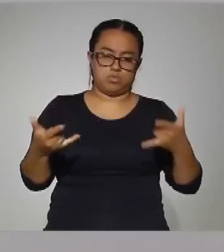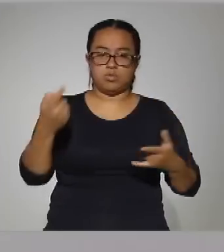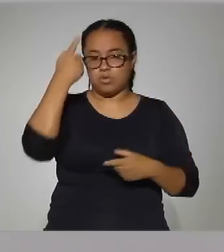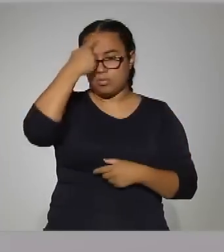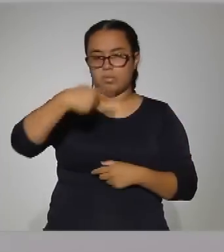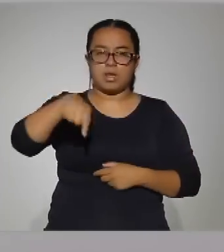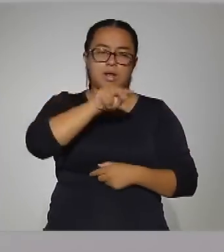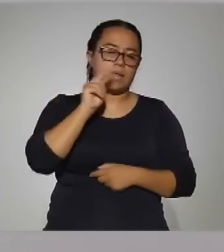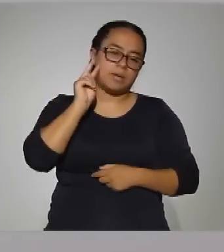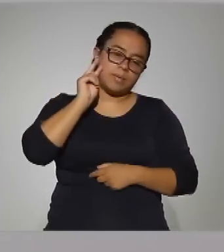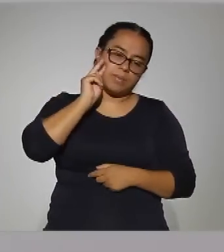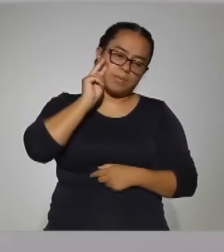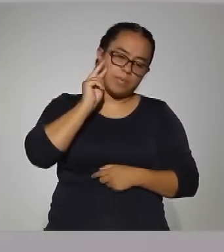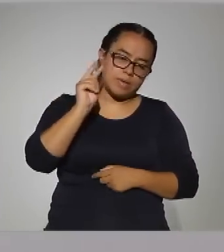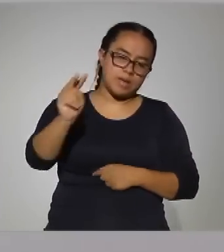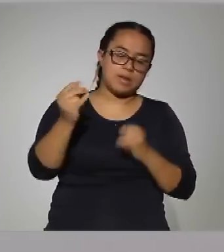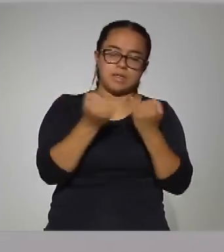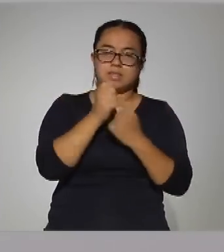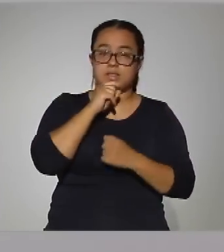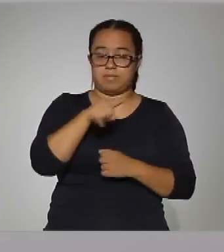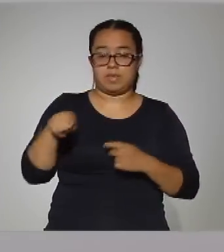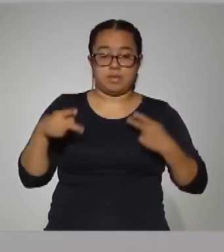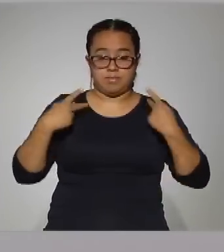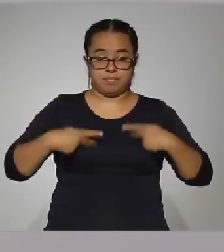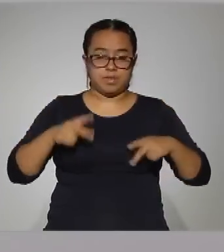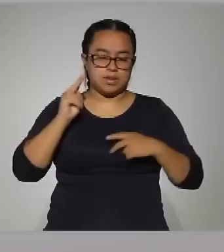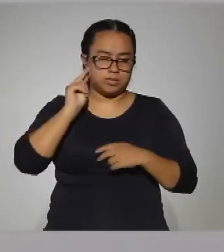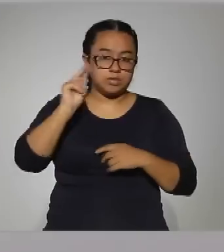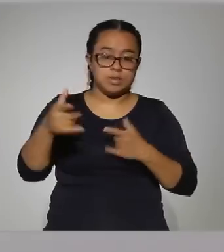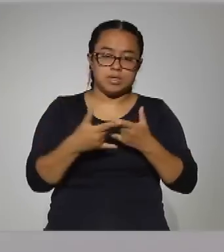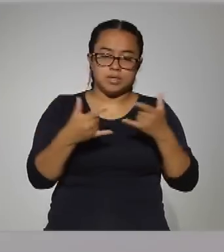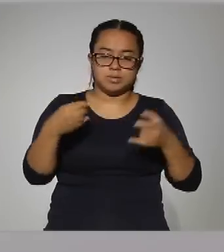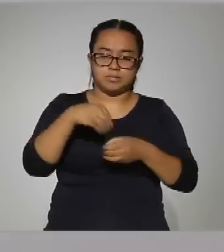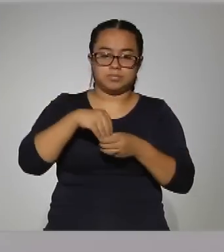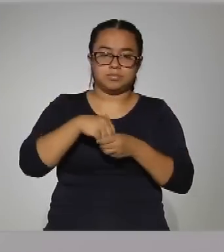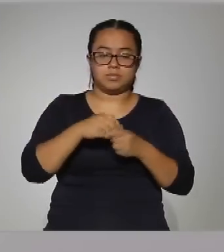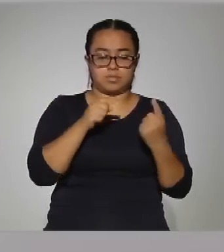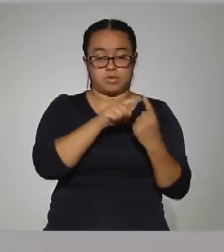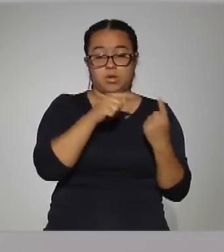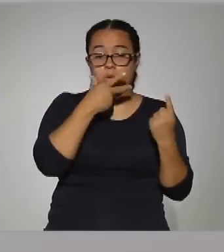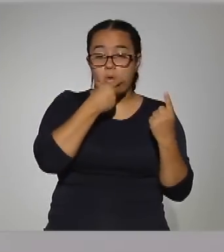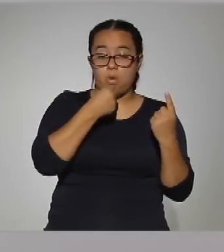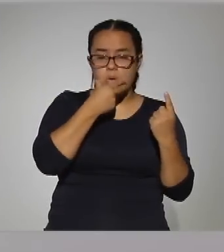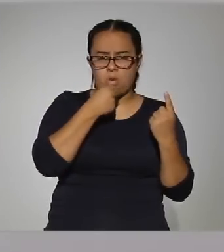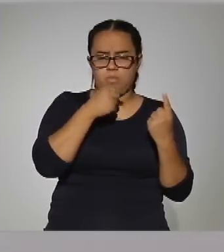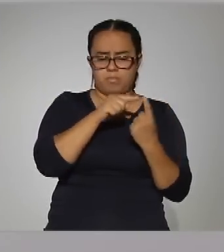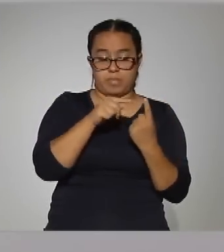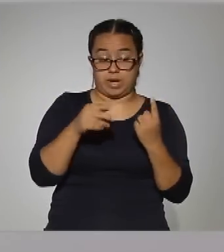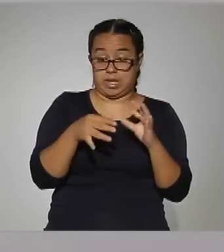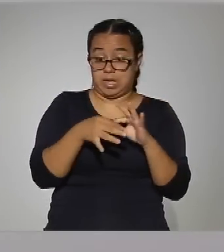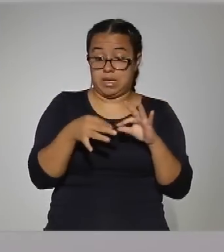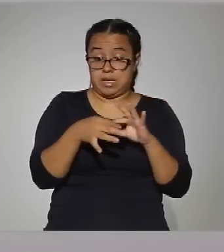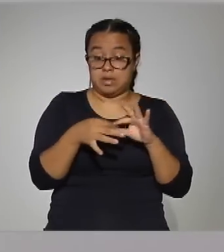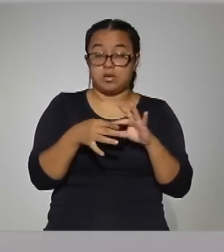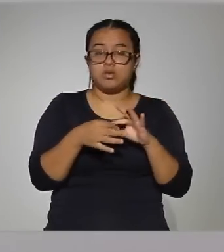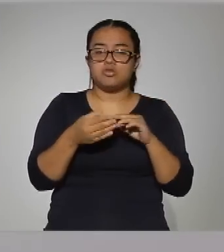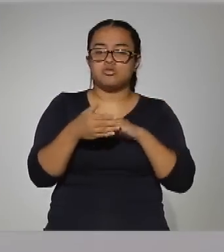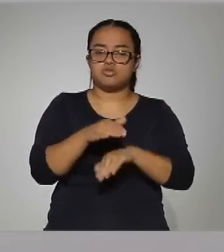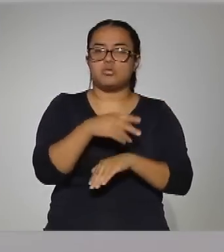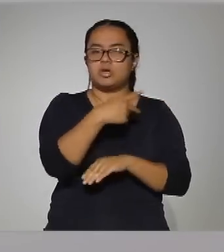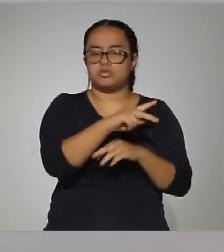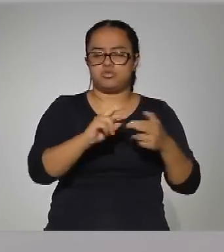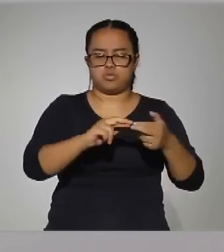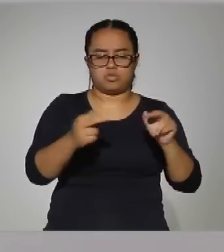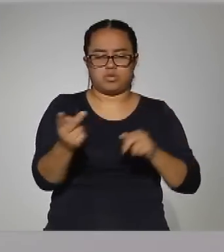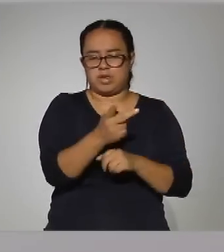ustedes lo vieran, lo escucharan y también allá en casa. Es un testimonio anónimo de un hombre y él justo habla un poco de esta relación que tuvo